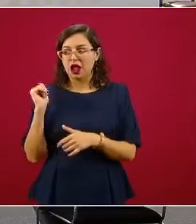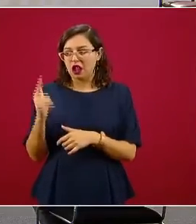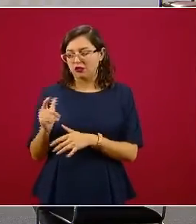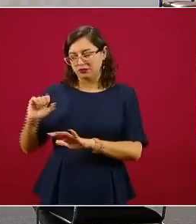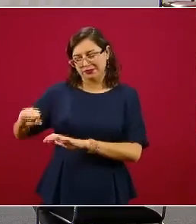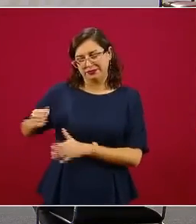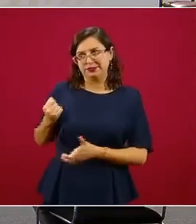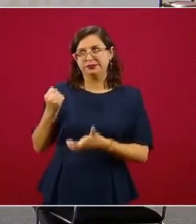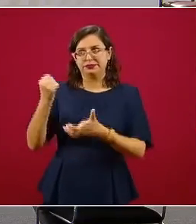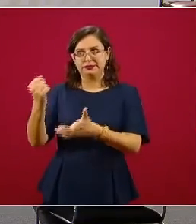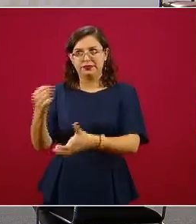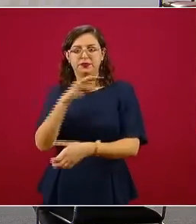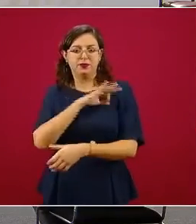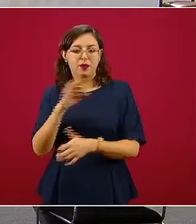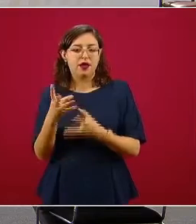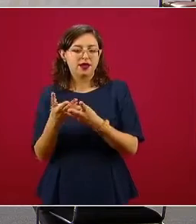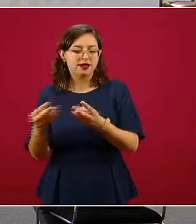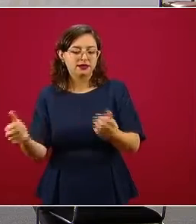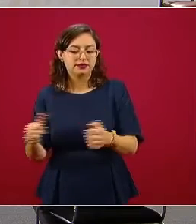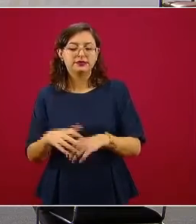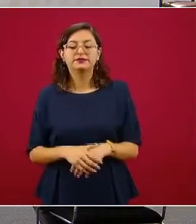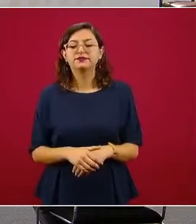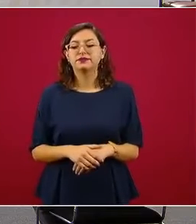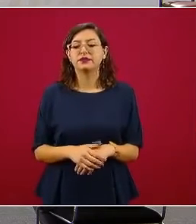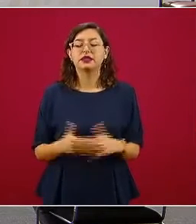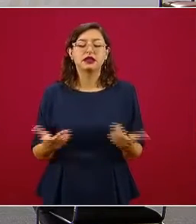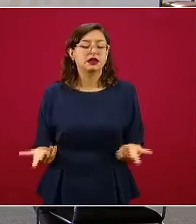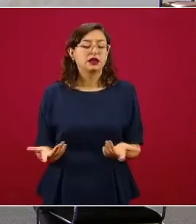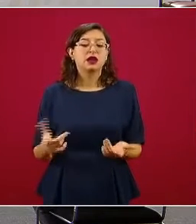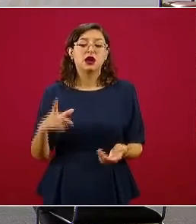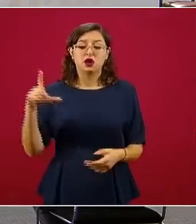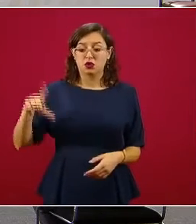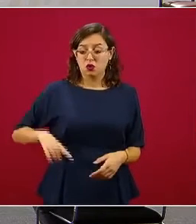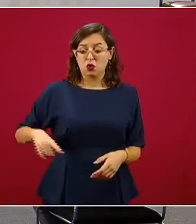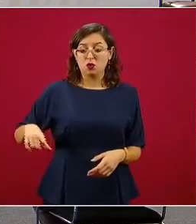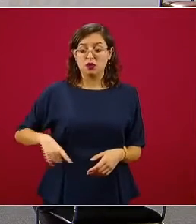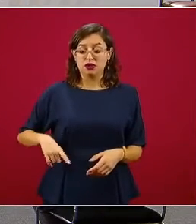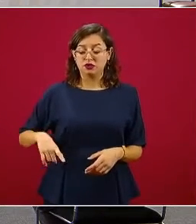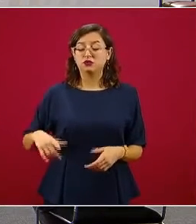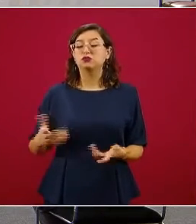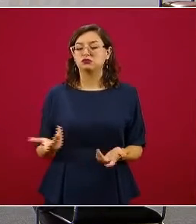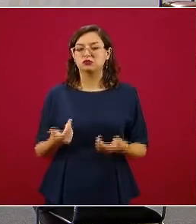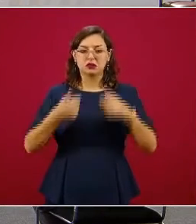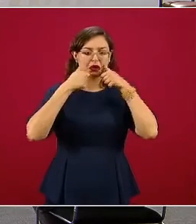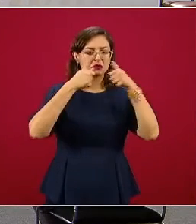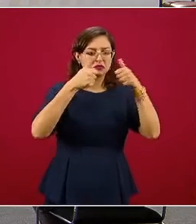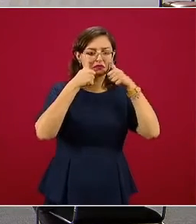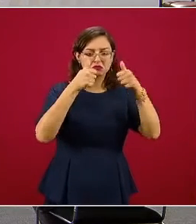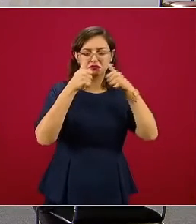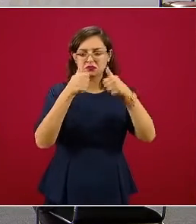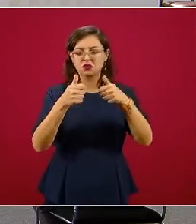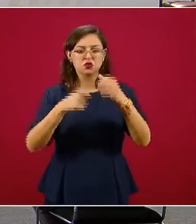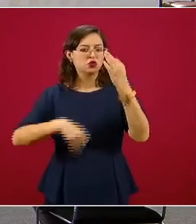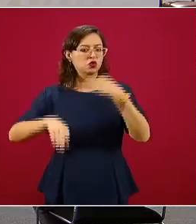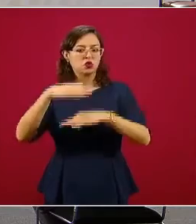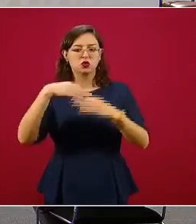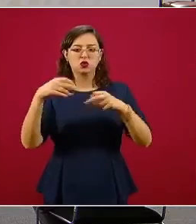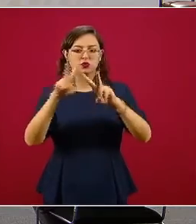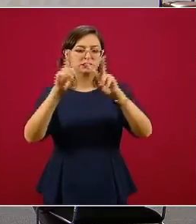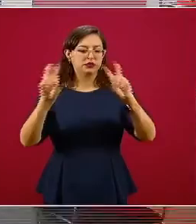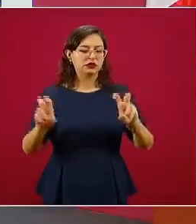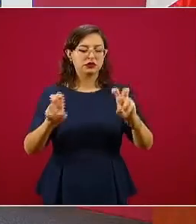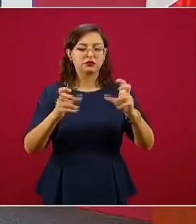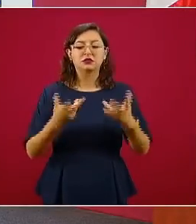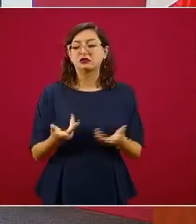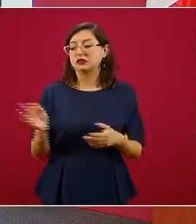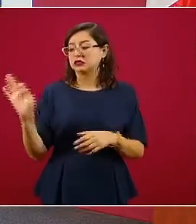lo que suceda, para el Gobierno de México es una prioridad la atención, y para este gobierno en particular, la atención de las emergencias y los desastres.